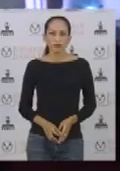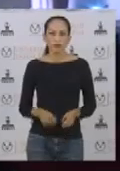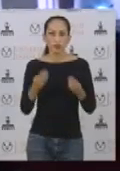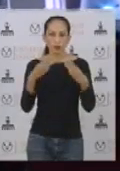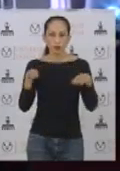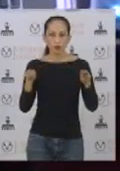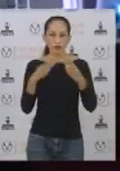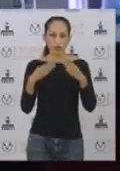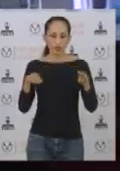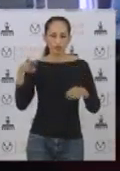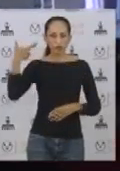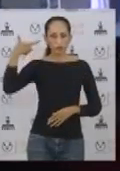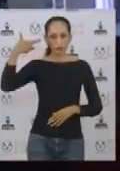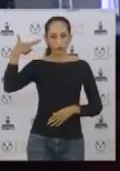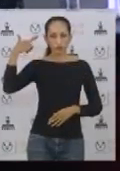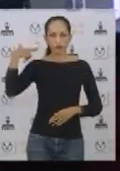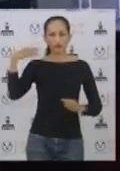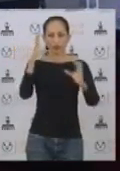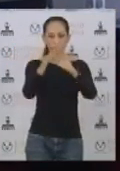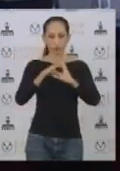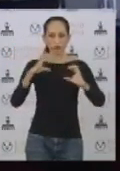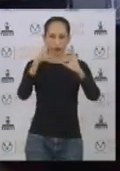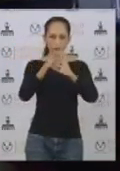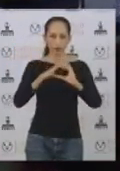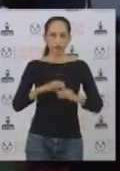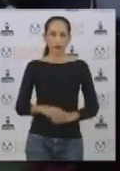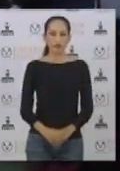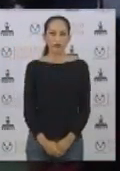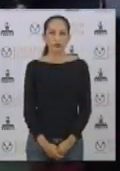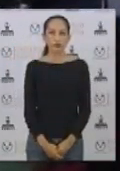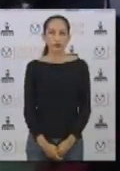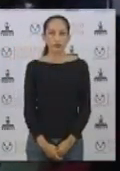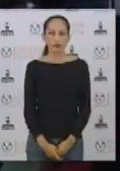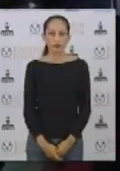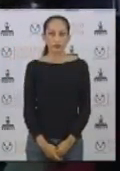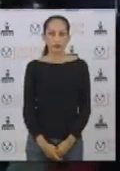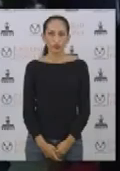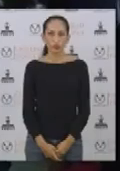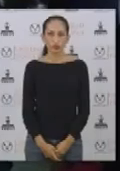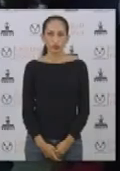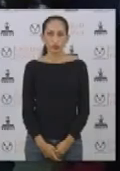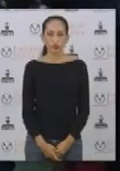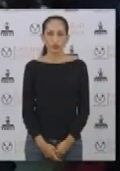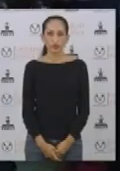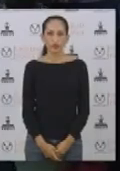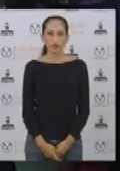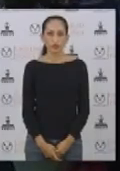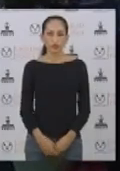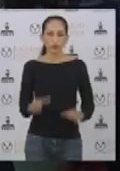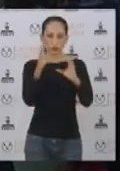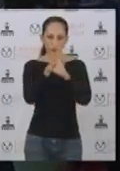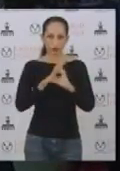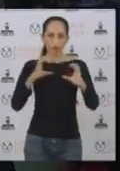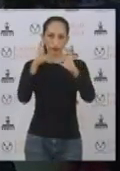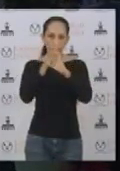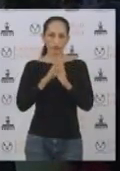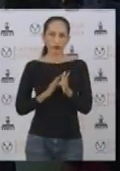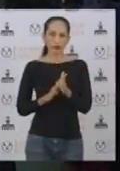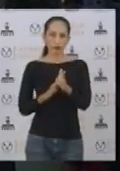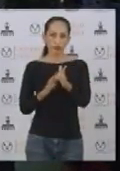el timbre ella, sonríe al verla, no, pero siente que esta